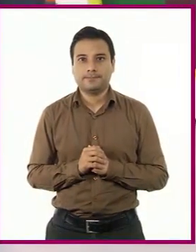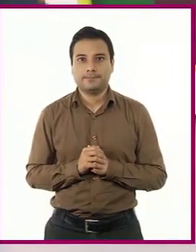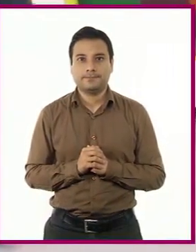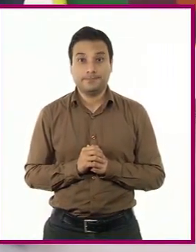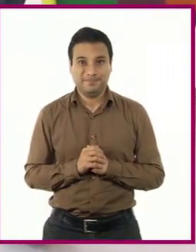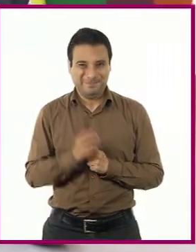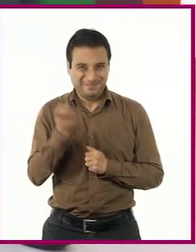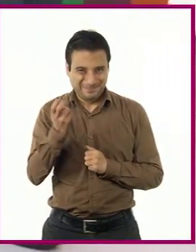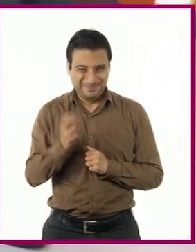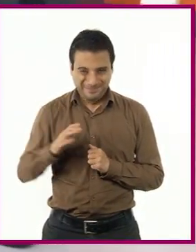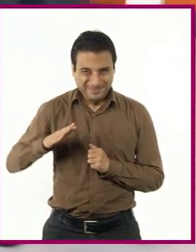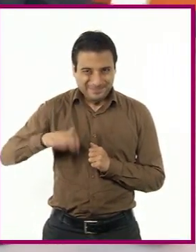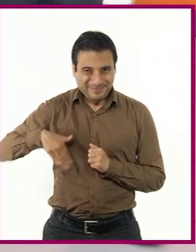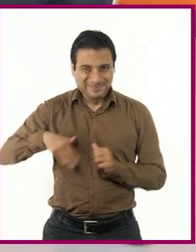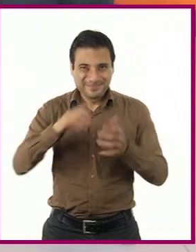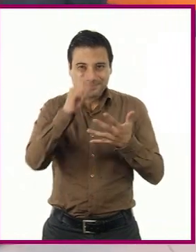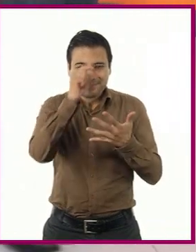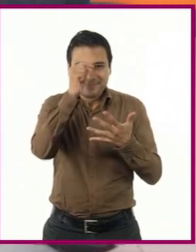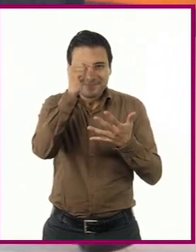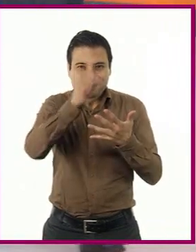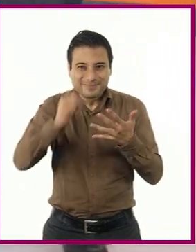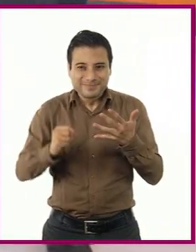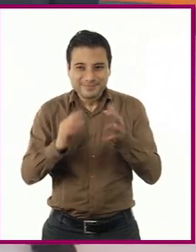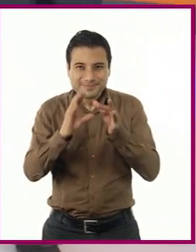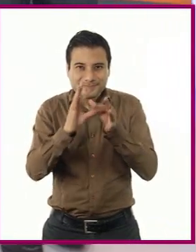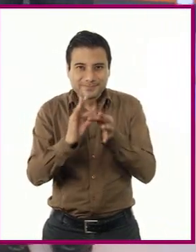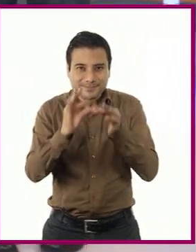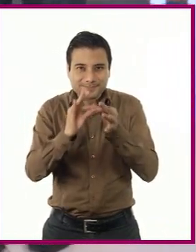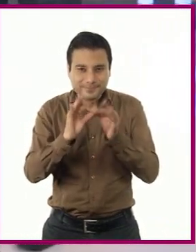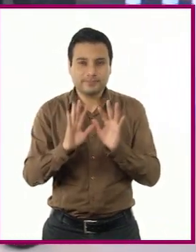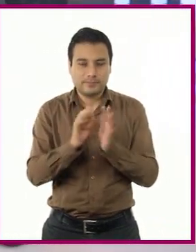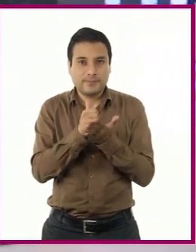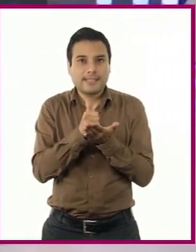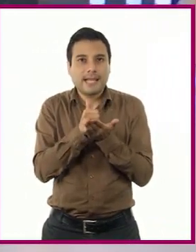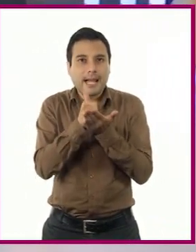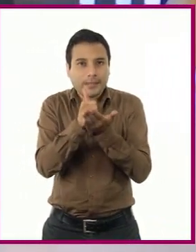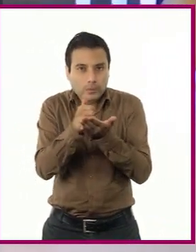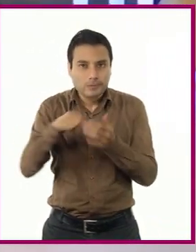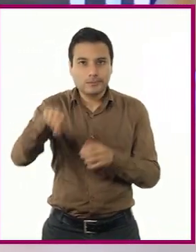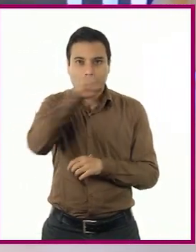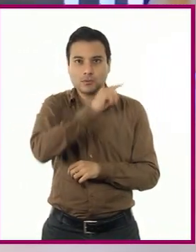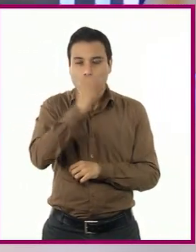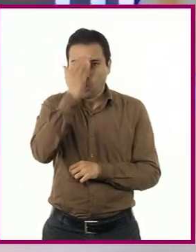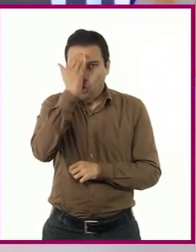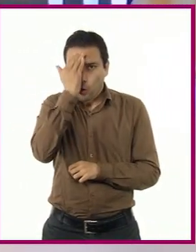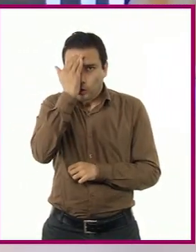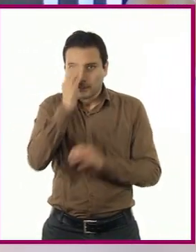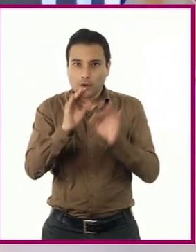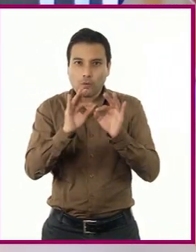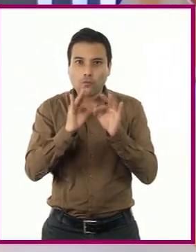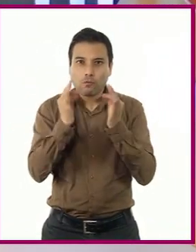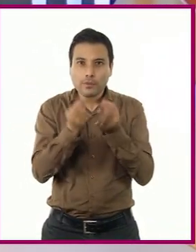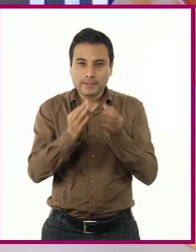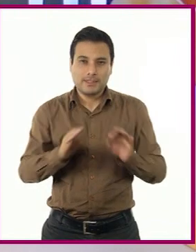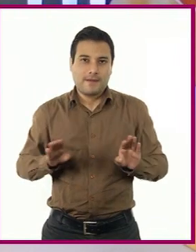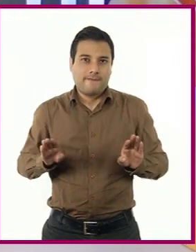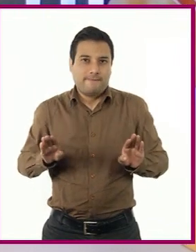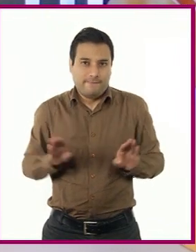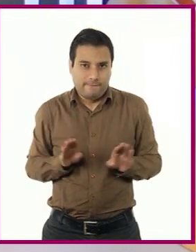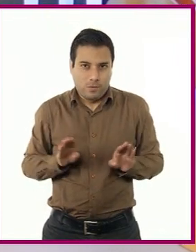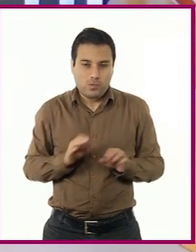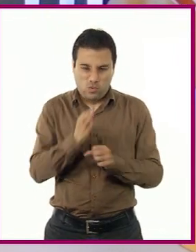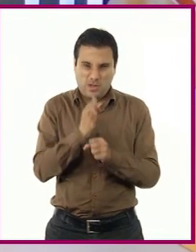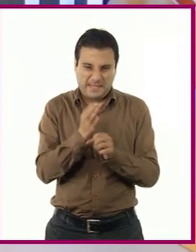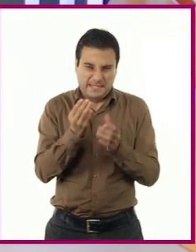La información antes mostrada nos servirá de apoyo para evidenciar las propiedades de las figuras correspondientes a esta